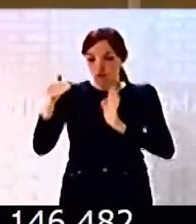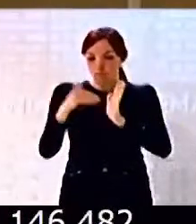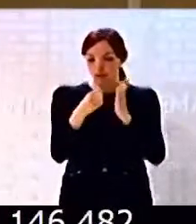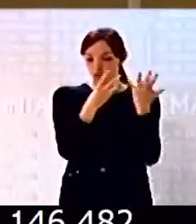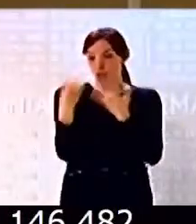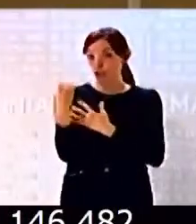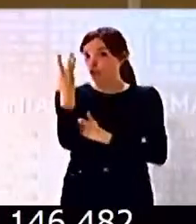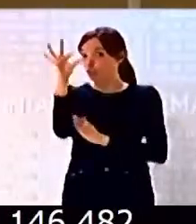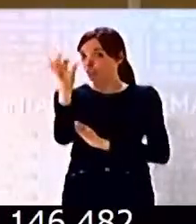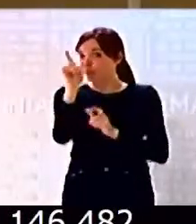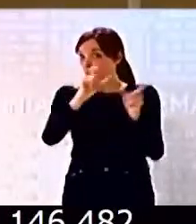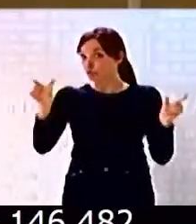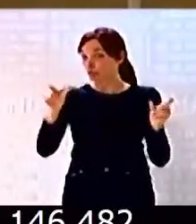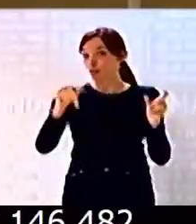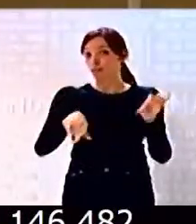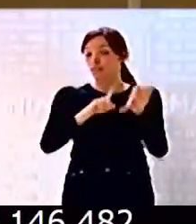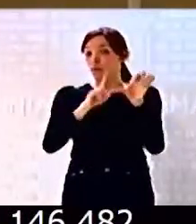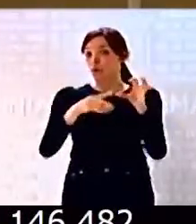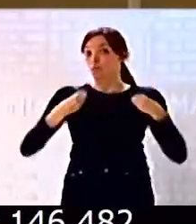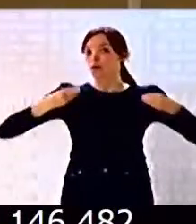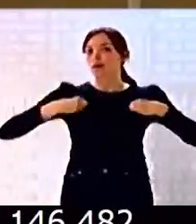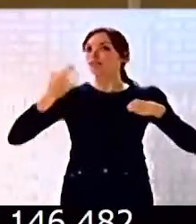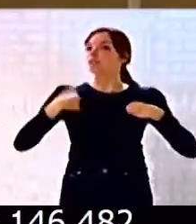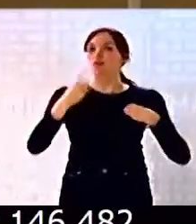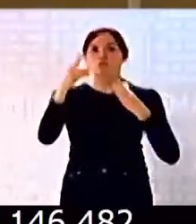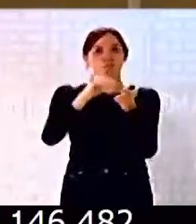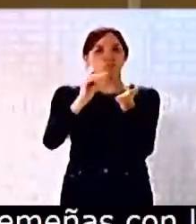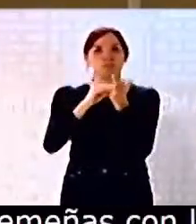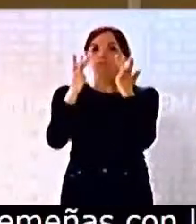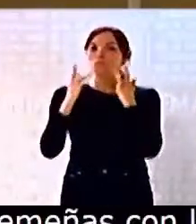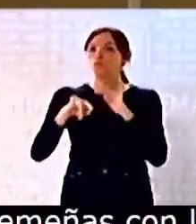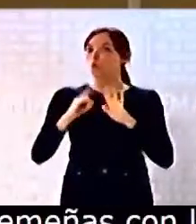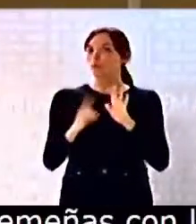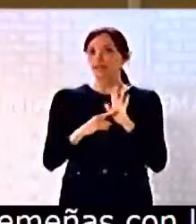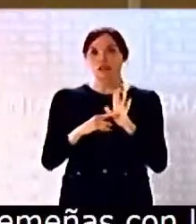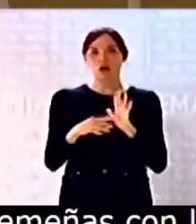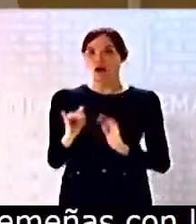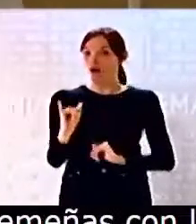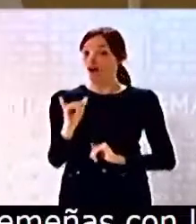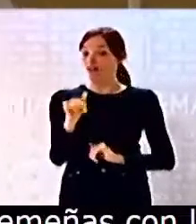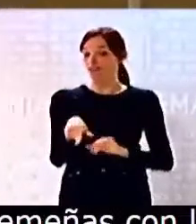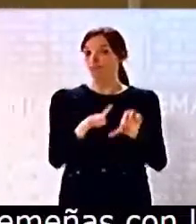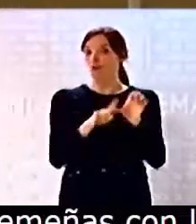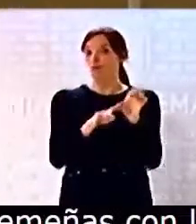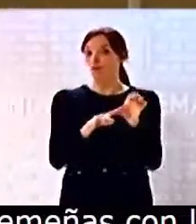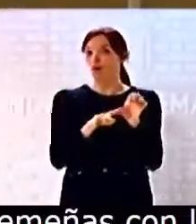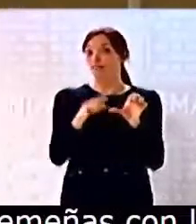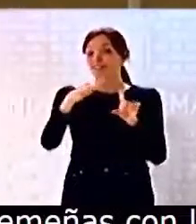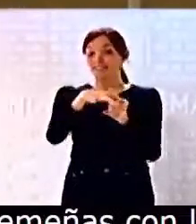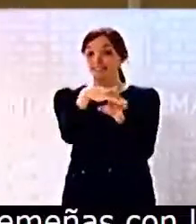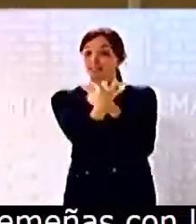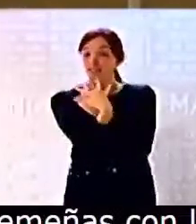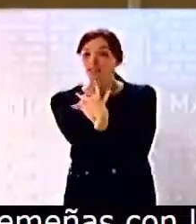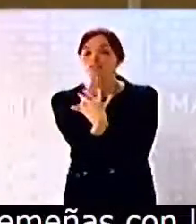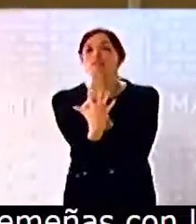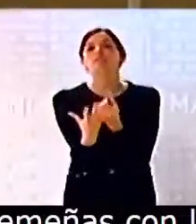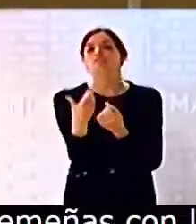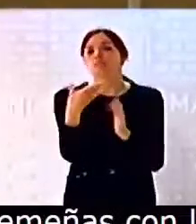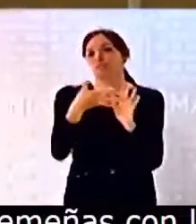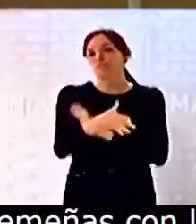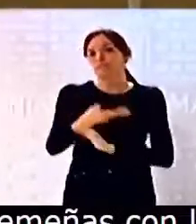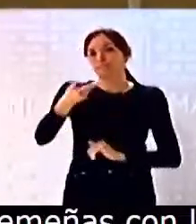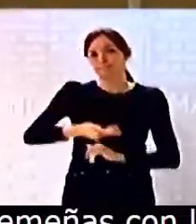75.830 extremeños y extremeñas con las 2 dosis, suponen, sin duda ninguna, un elemento muy